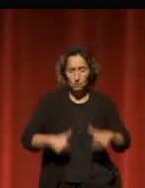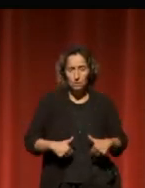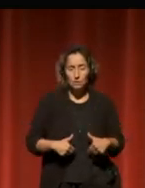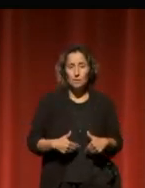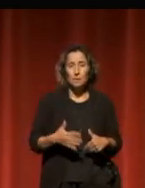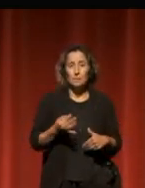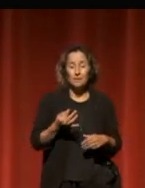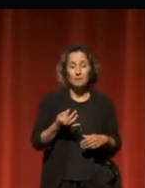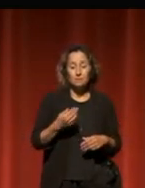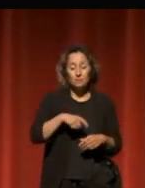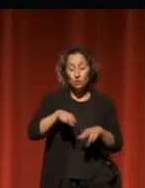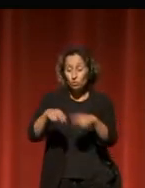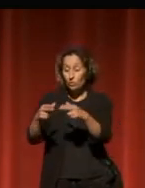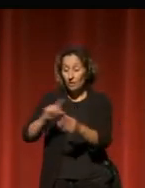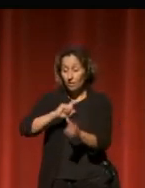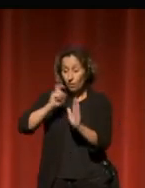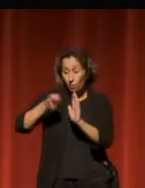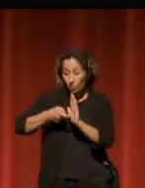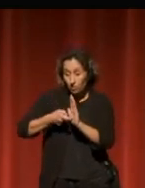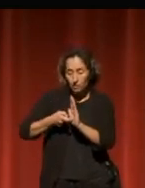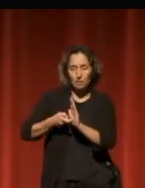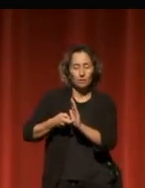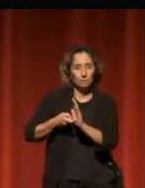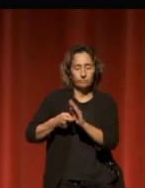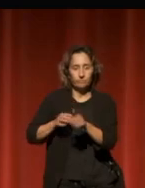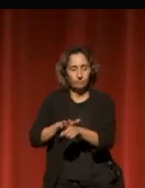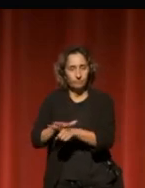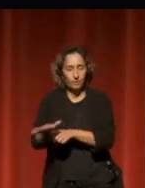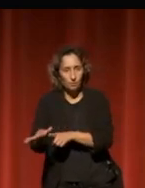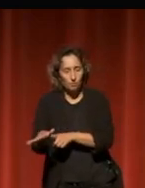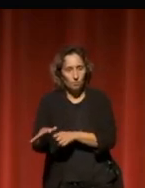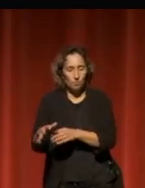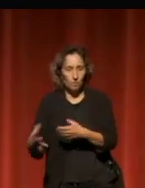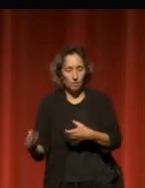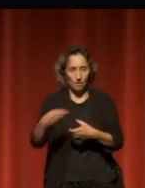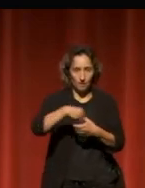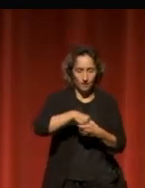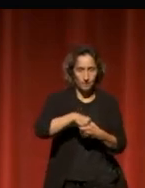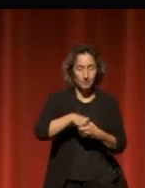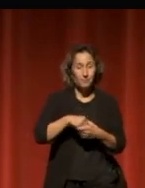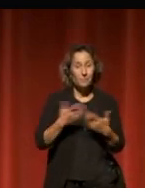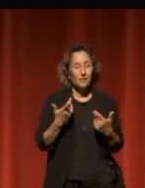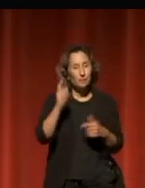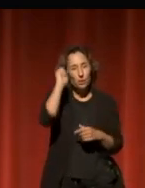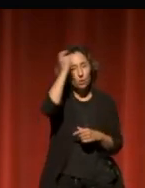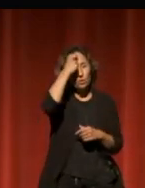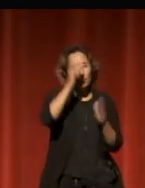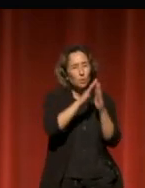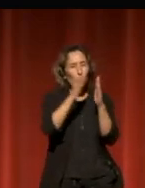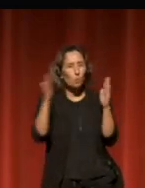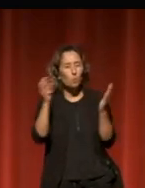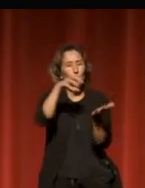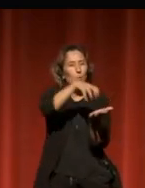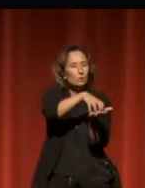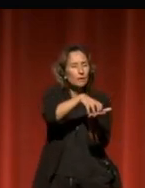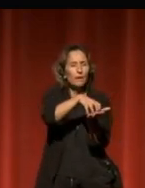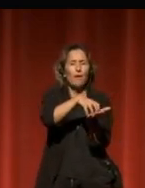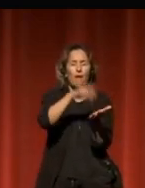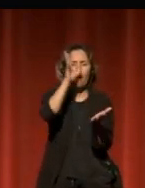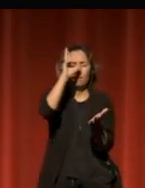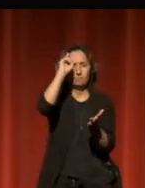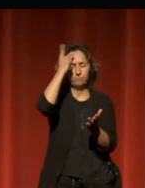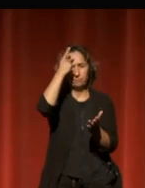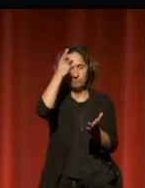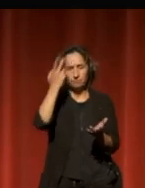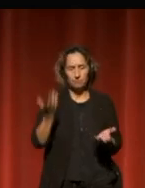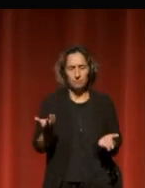tiempo involucra a toda la sociedad. Pero también el concepto tradicional de biblioteca ha cambiado, ¿no? Ya